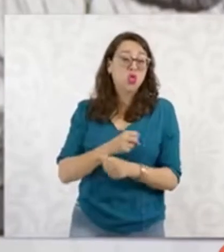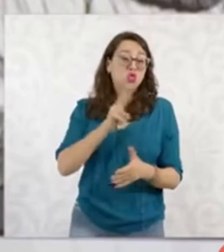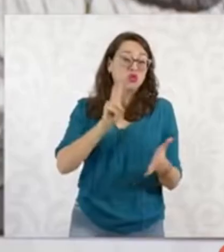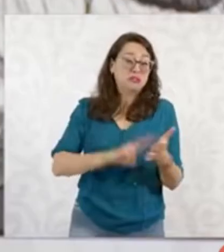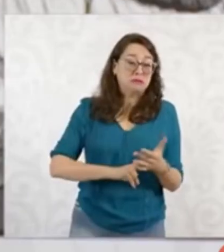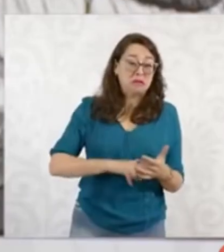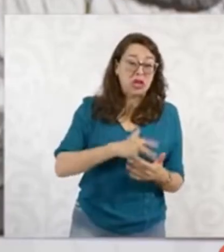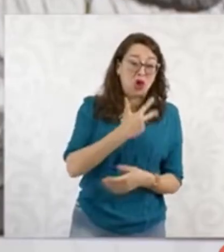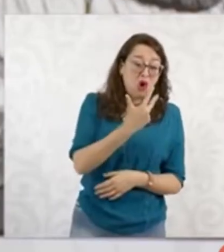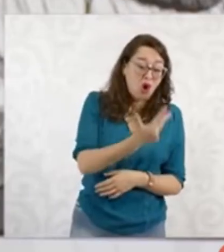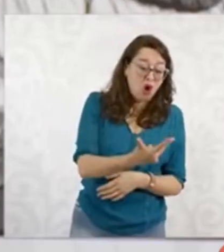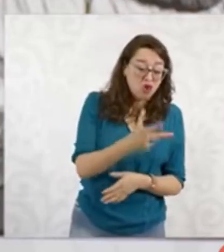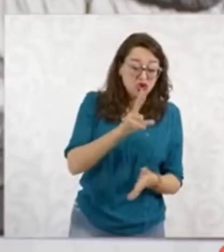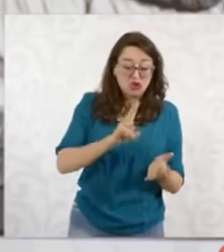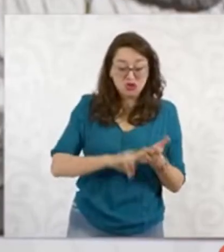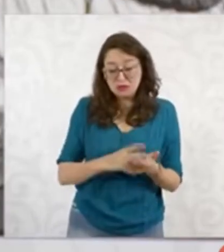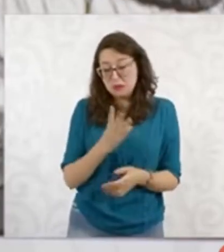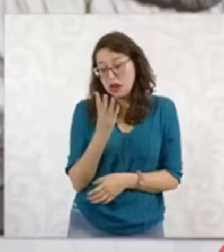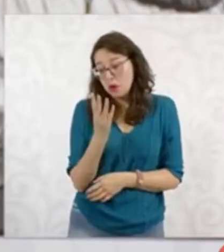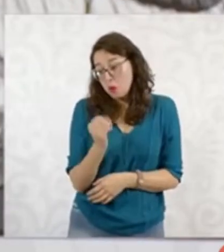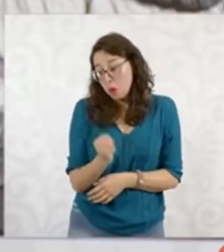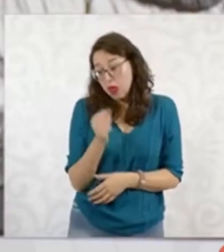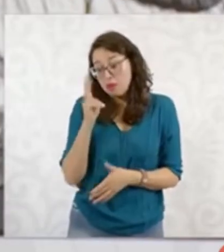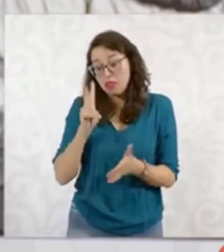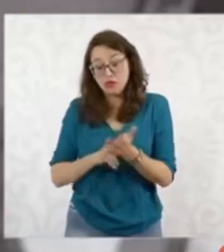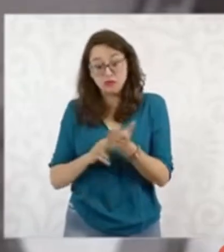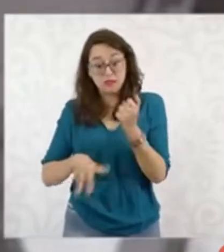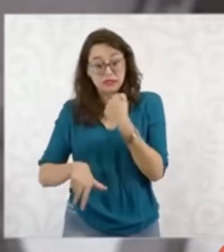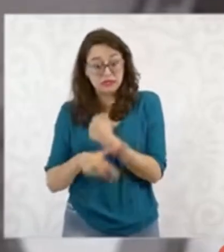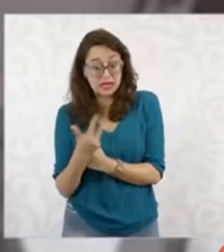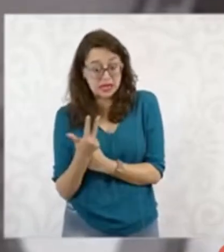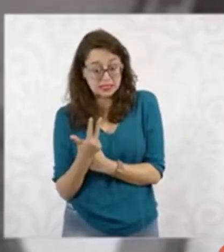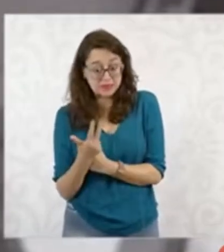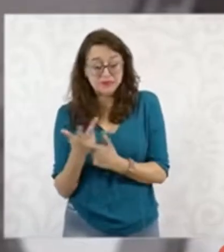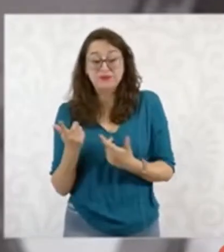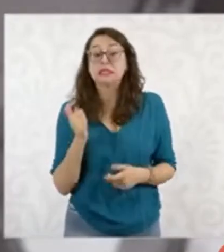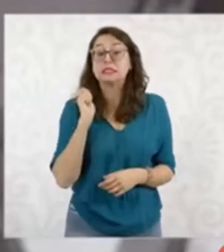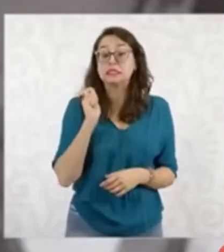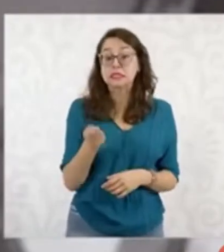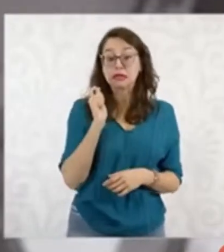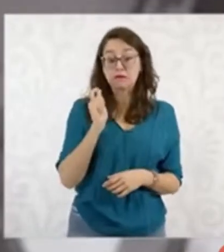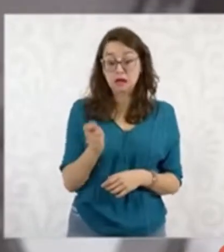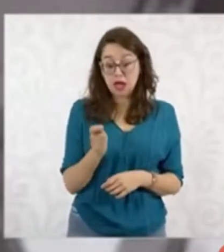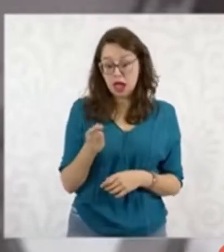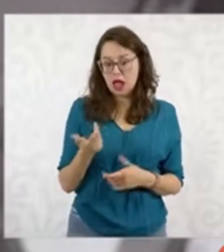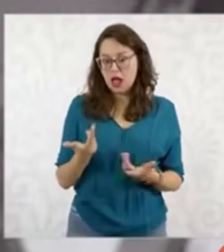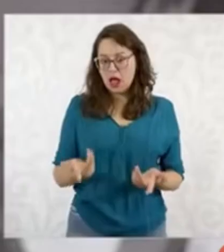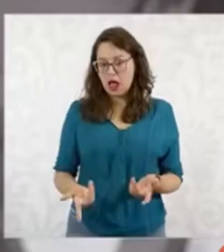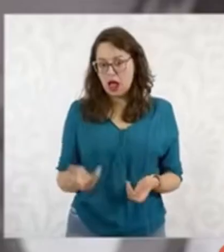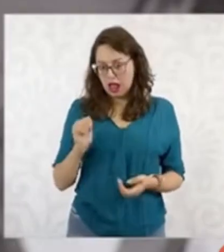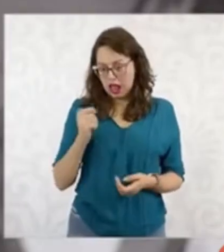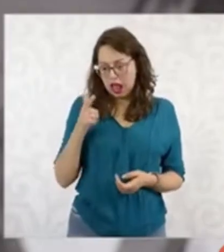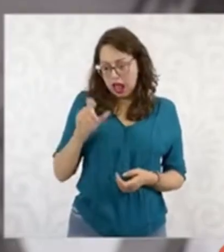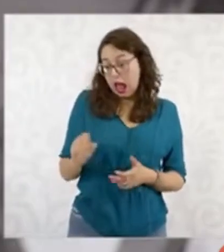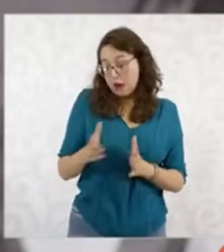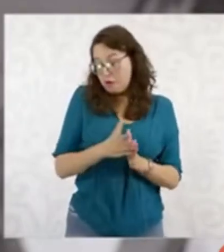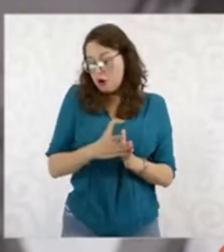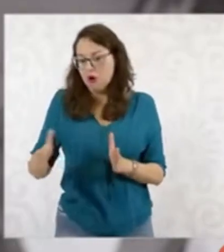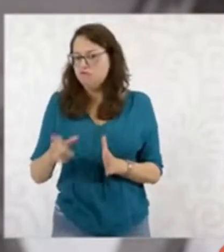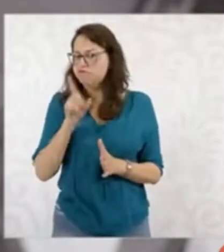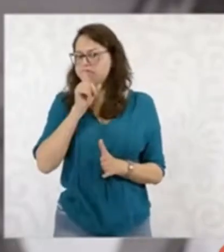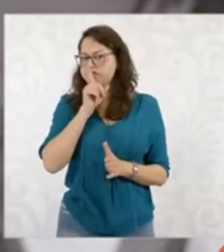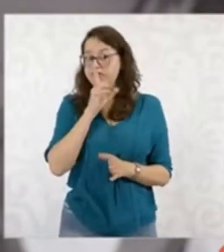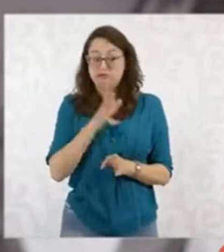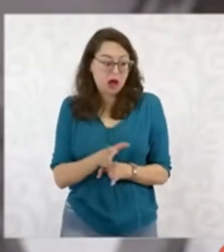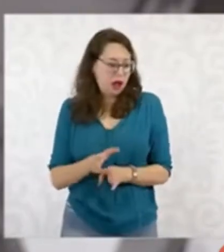siquiera impuestos que había generado el SAT durante el periodo del presidente López Obrador, sino en el